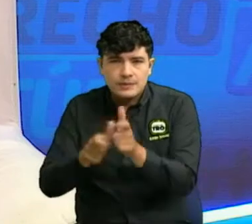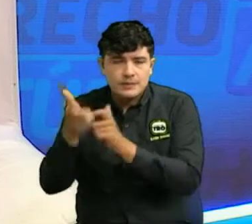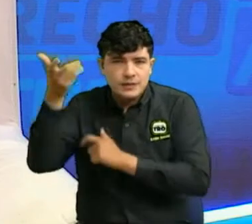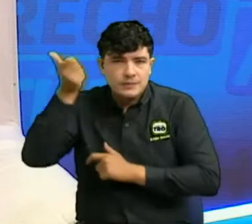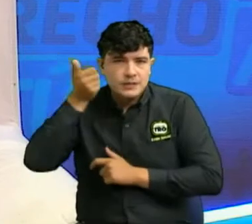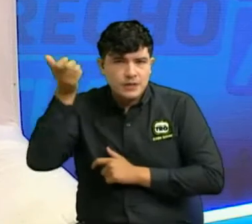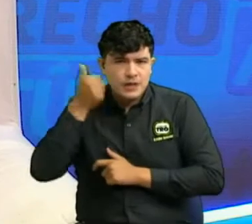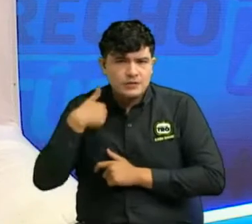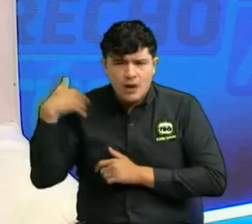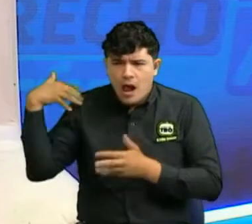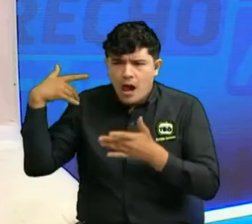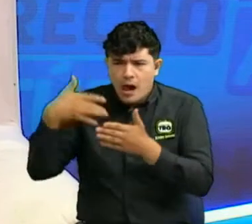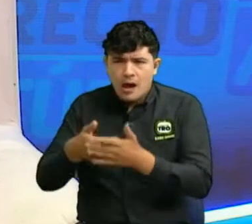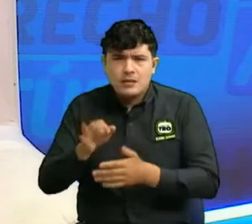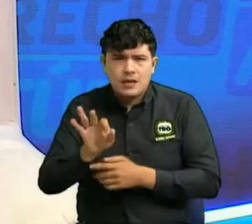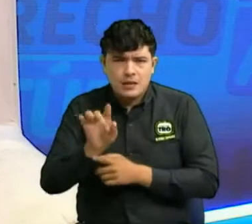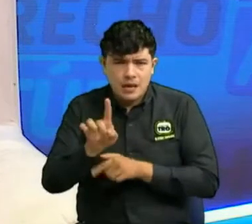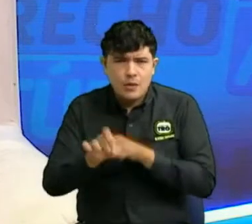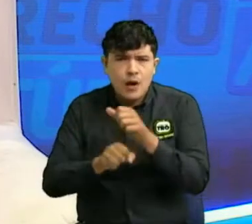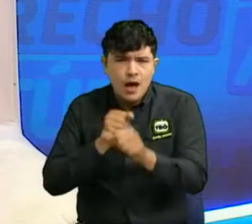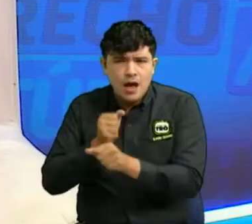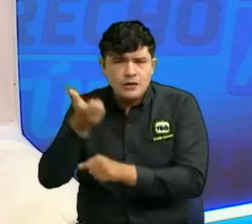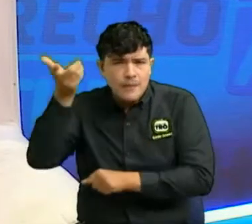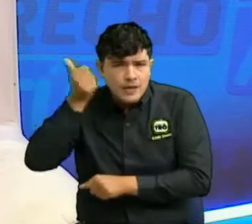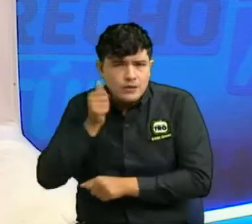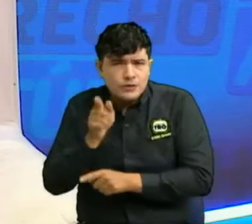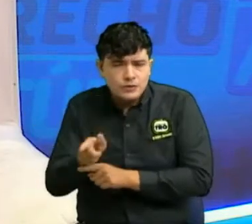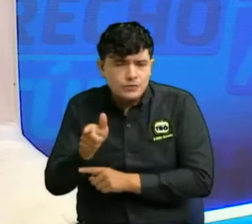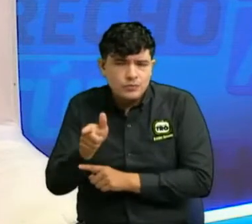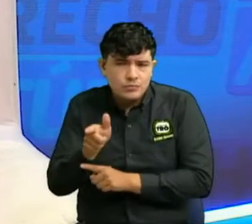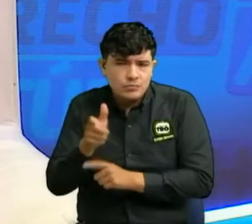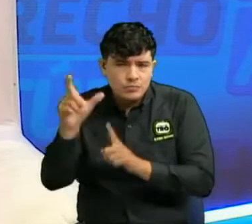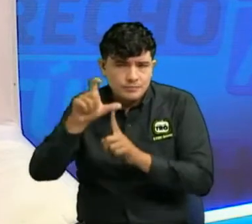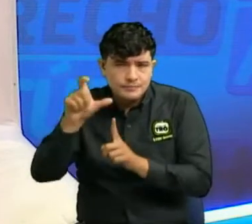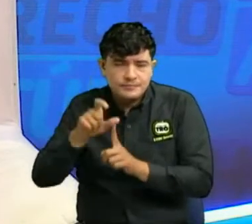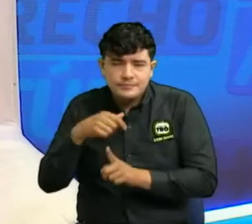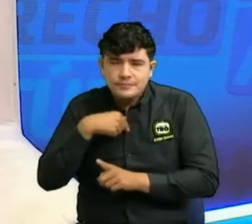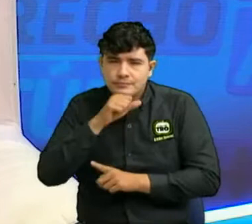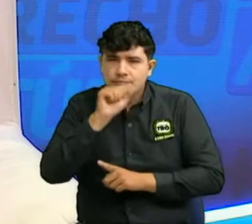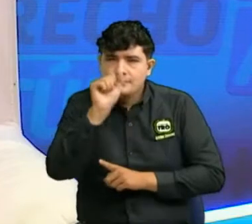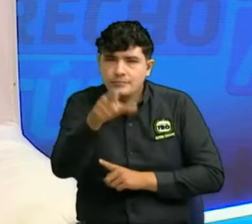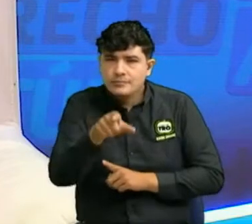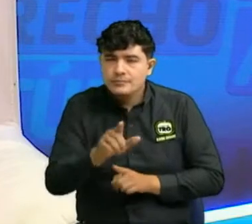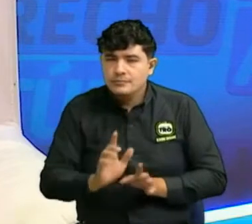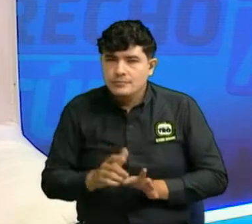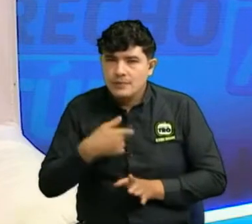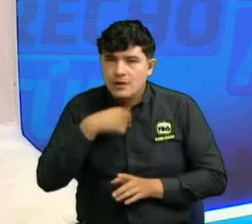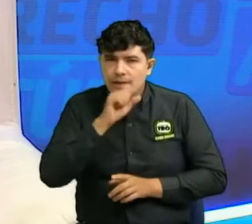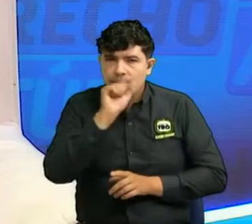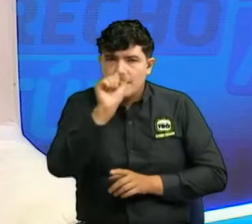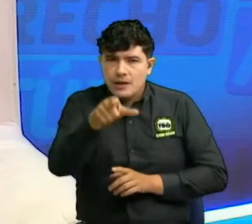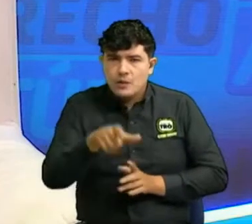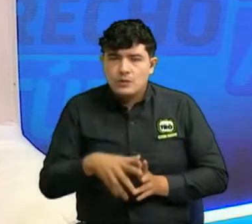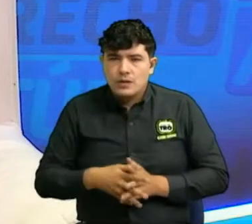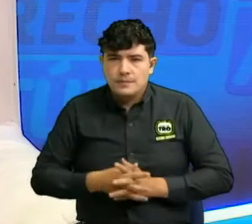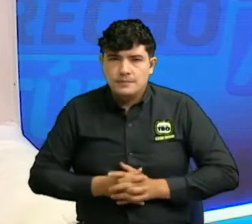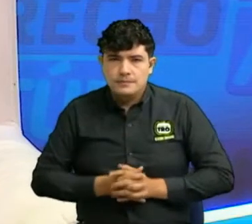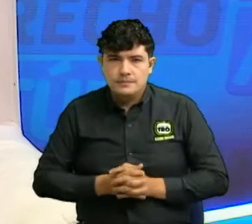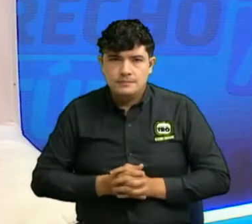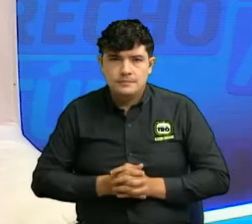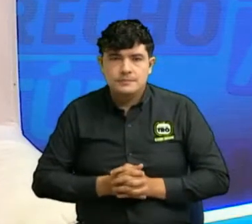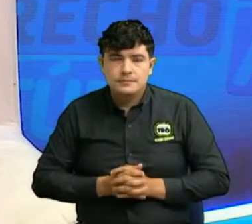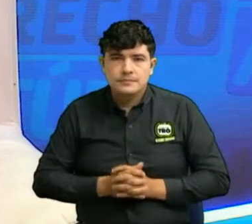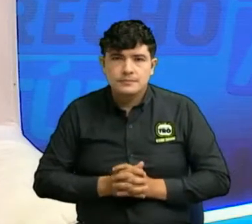ser pensionada y con pensiones. Quería saber si tengo que ir al banco para averiguar si ya terminé de pagar una